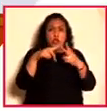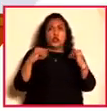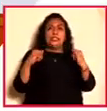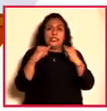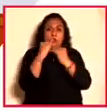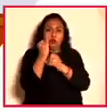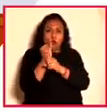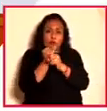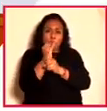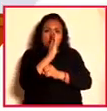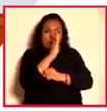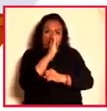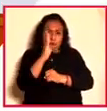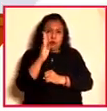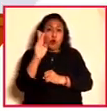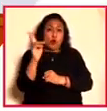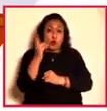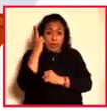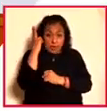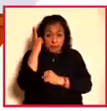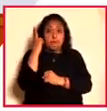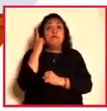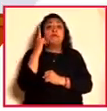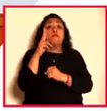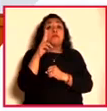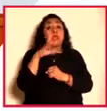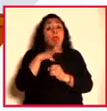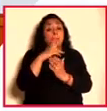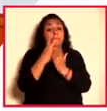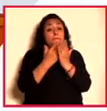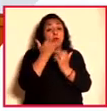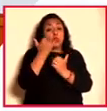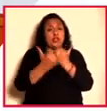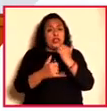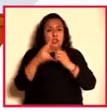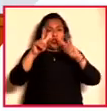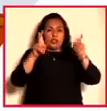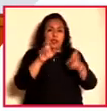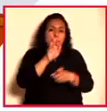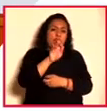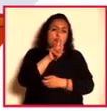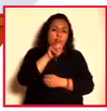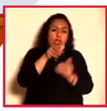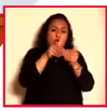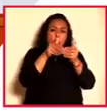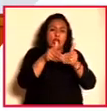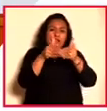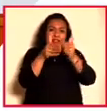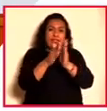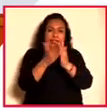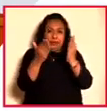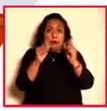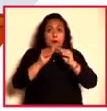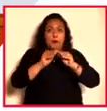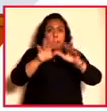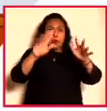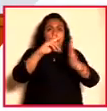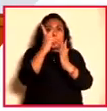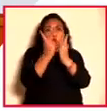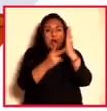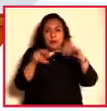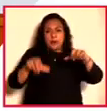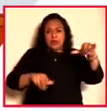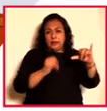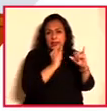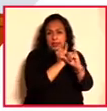Investigaciones Bibliográficas de la UNAM lanzaron el proyecto El Faro Navegantes del Libro, un programa de actividades virtuales que buscan detonar